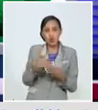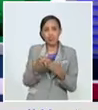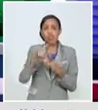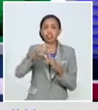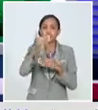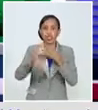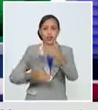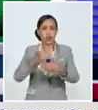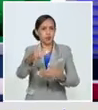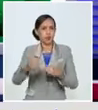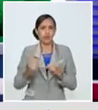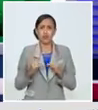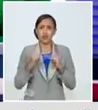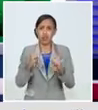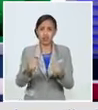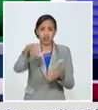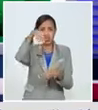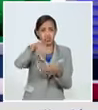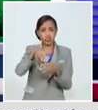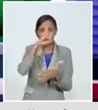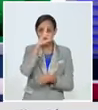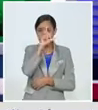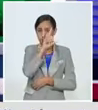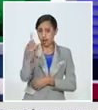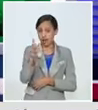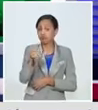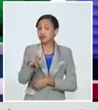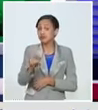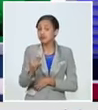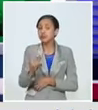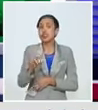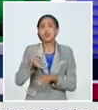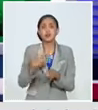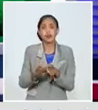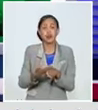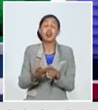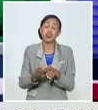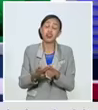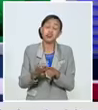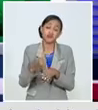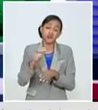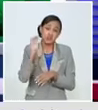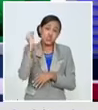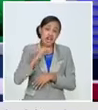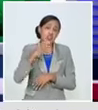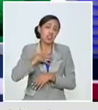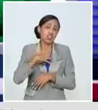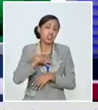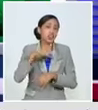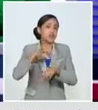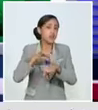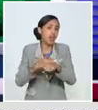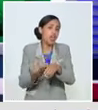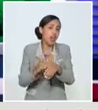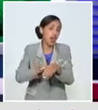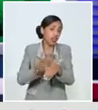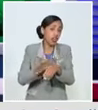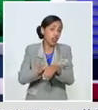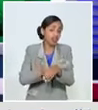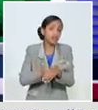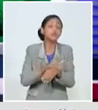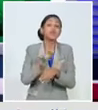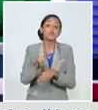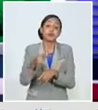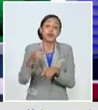intensiva, teniendo en cuenta las complicaciones que presentó en su evolución, en